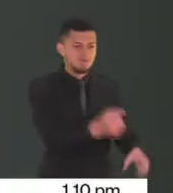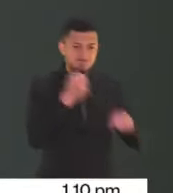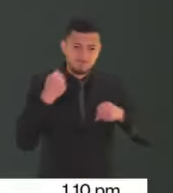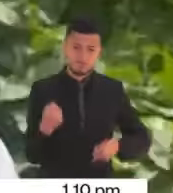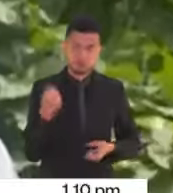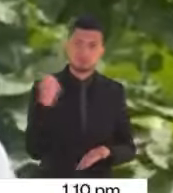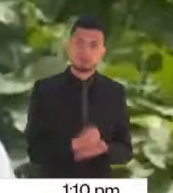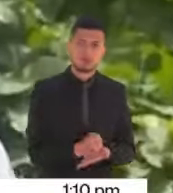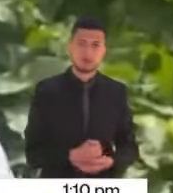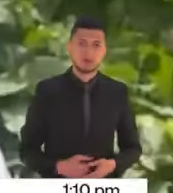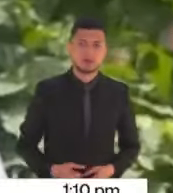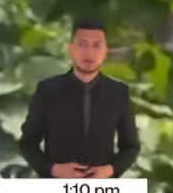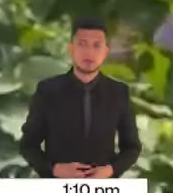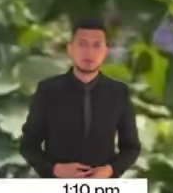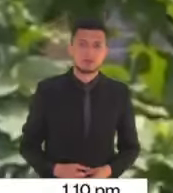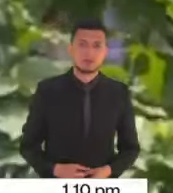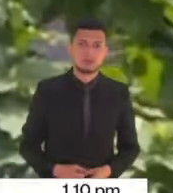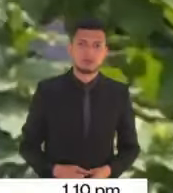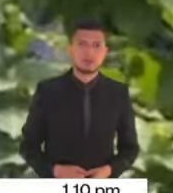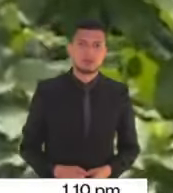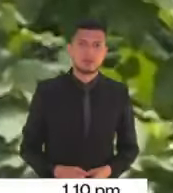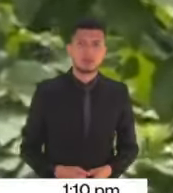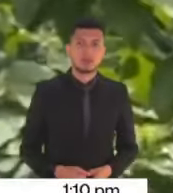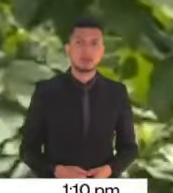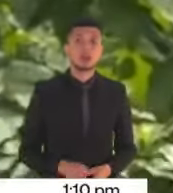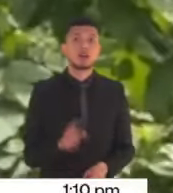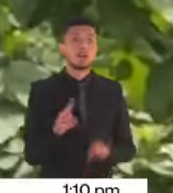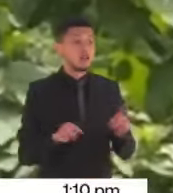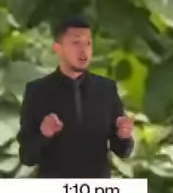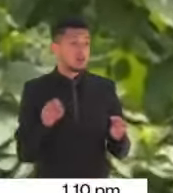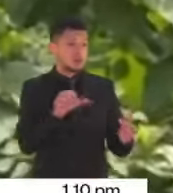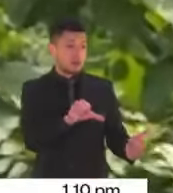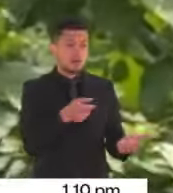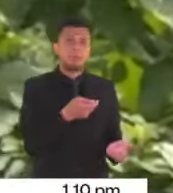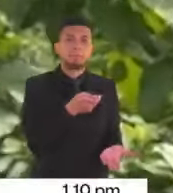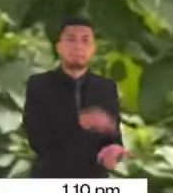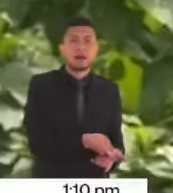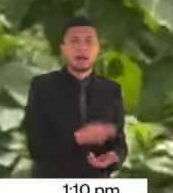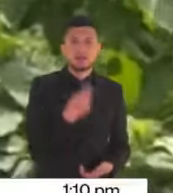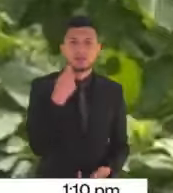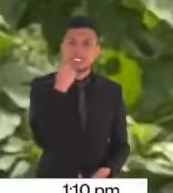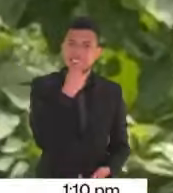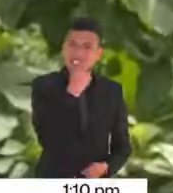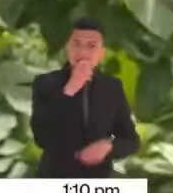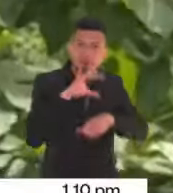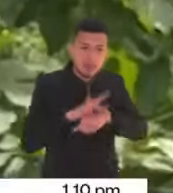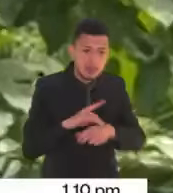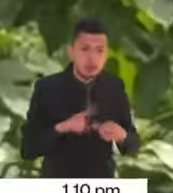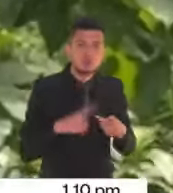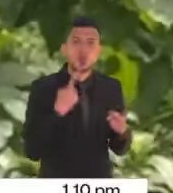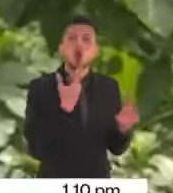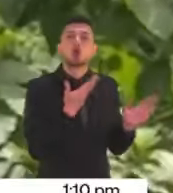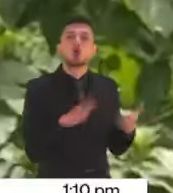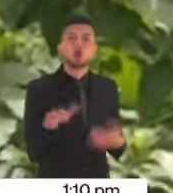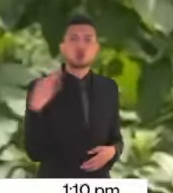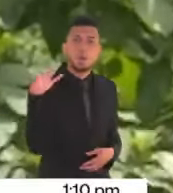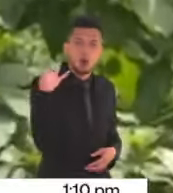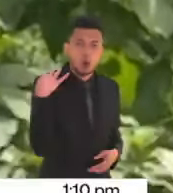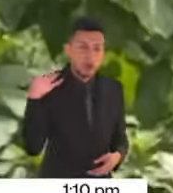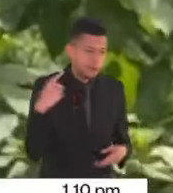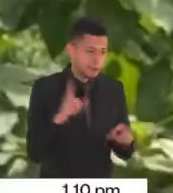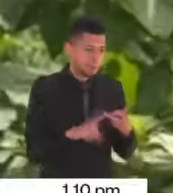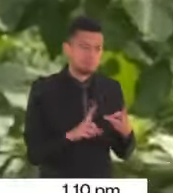Atrayéndolos con el pago de tratamientos de ortodoncia, con cursos de modelaje,